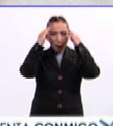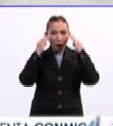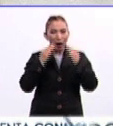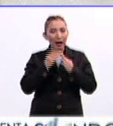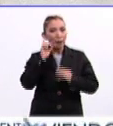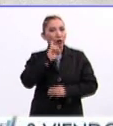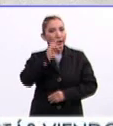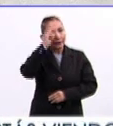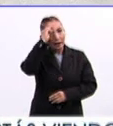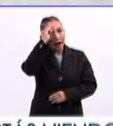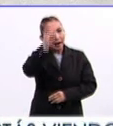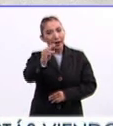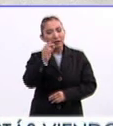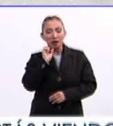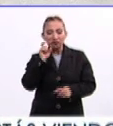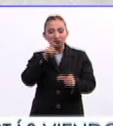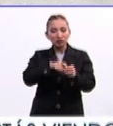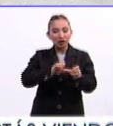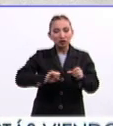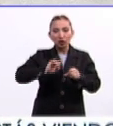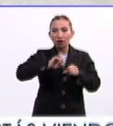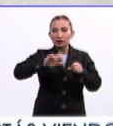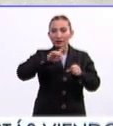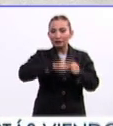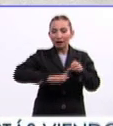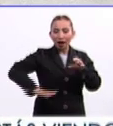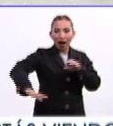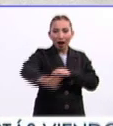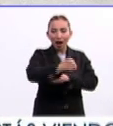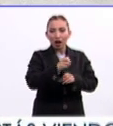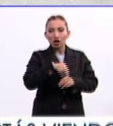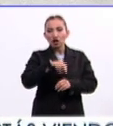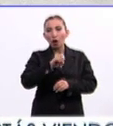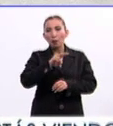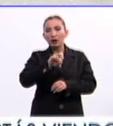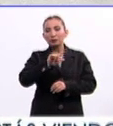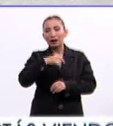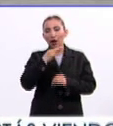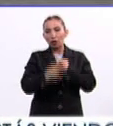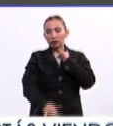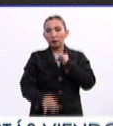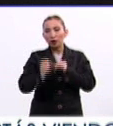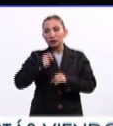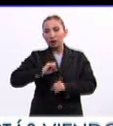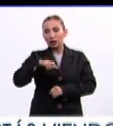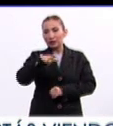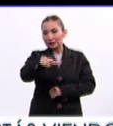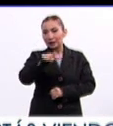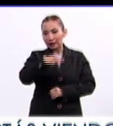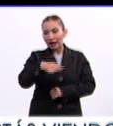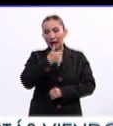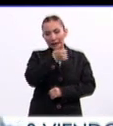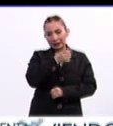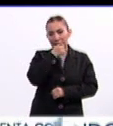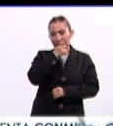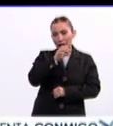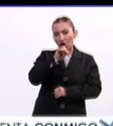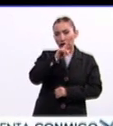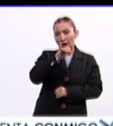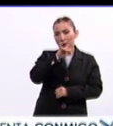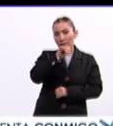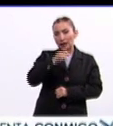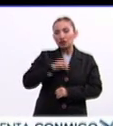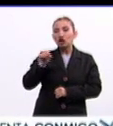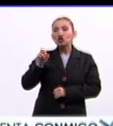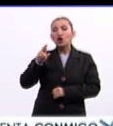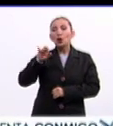y la intelectual se insertan en una sociedad, Nueva España, al final del siglo XVII. Así describe Octavio Paz en su libro